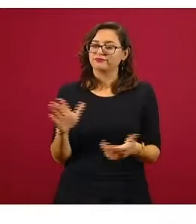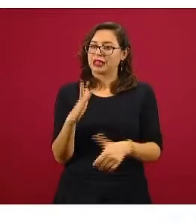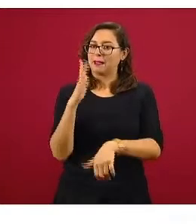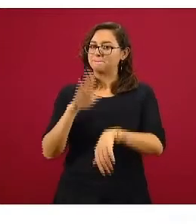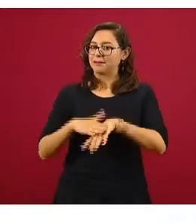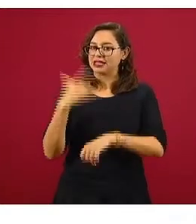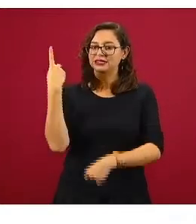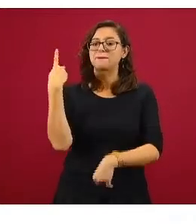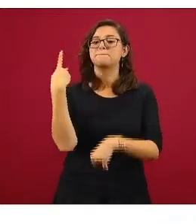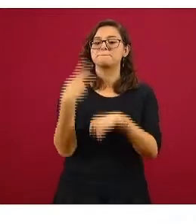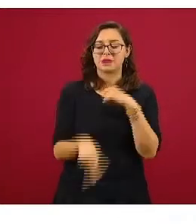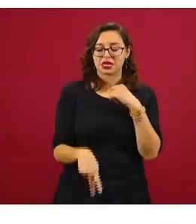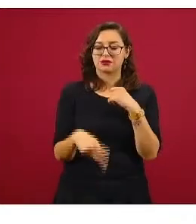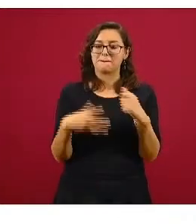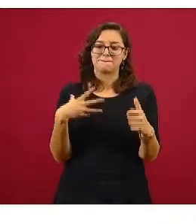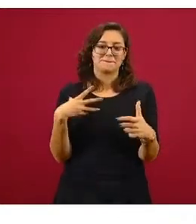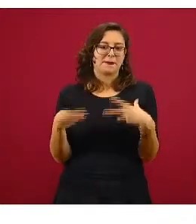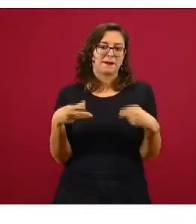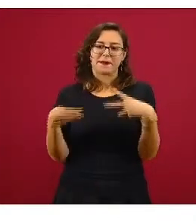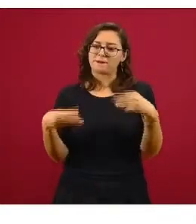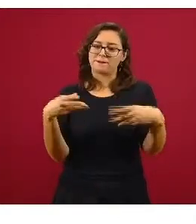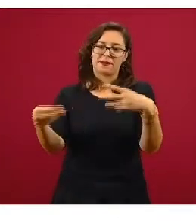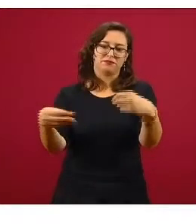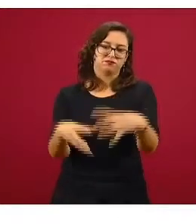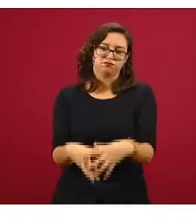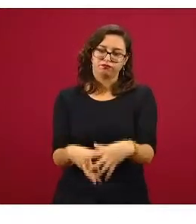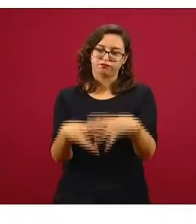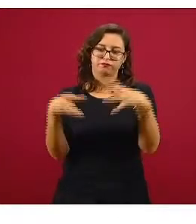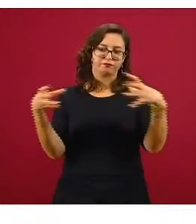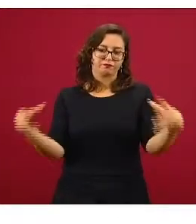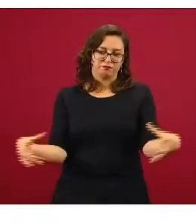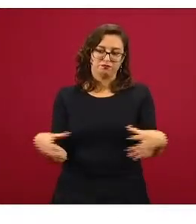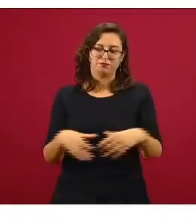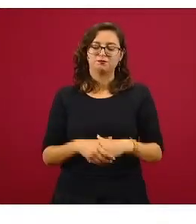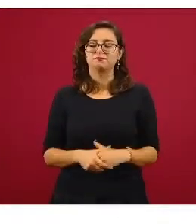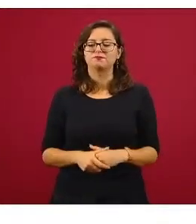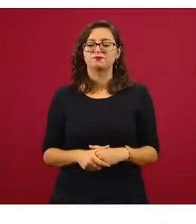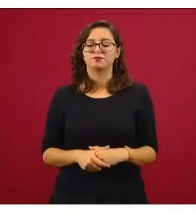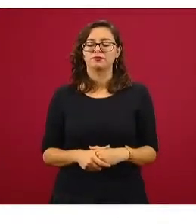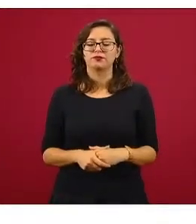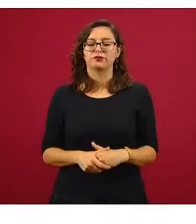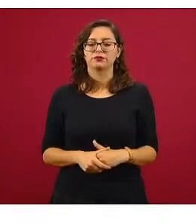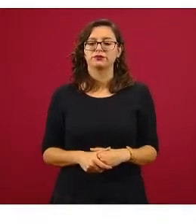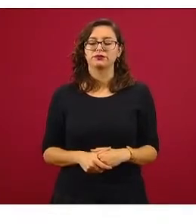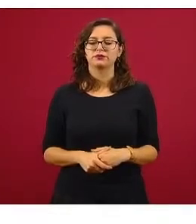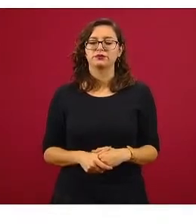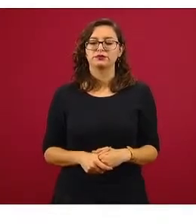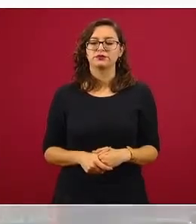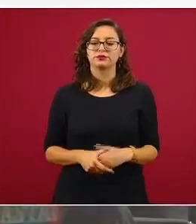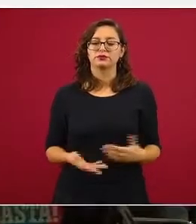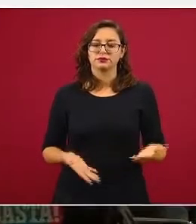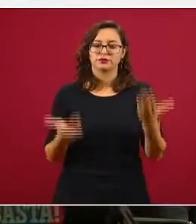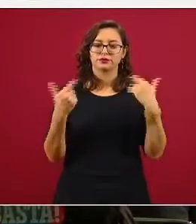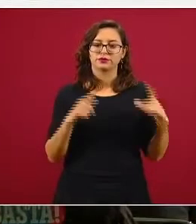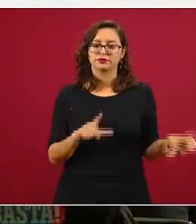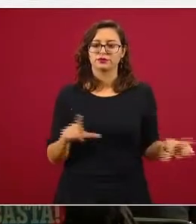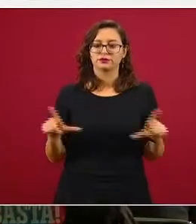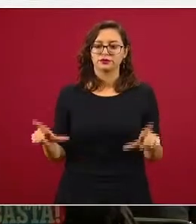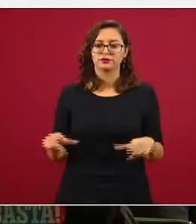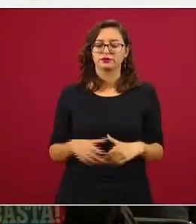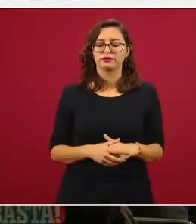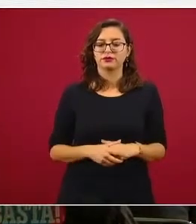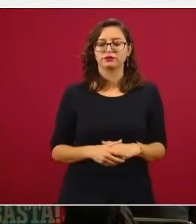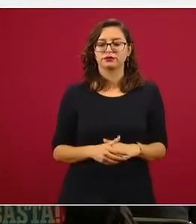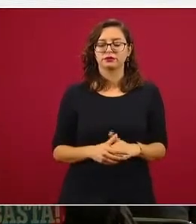de que se presenten más y más casos en todos estos estados la siguiente por favor